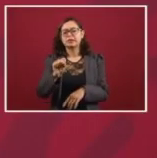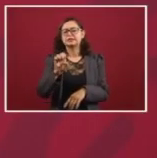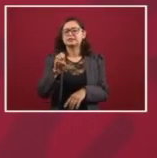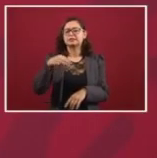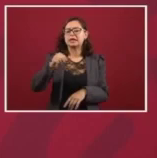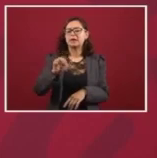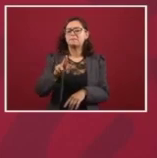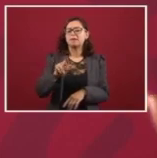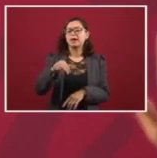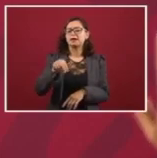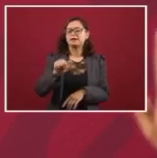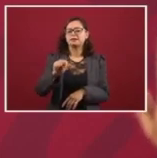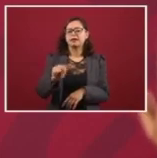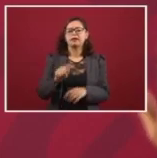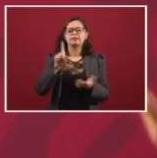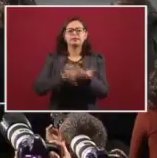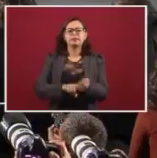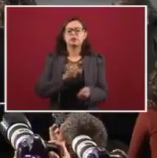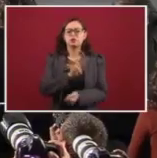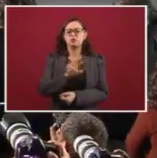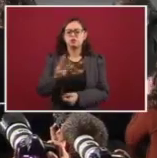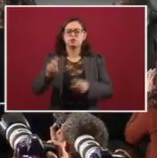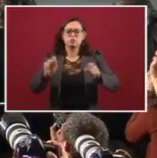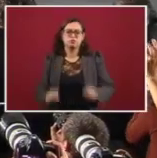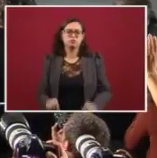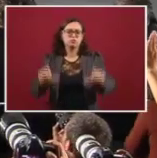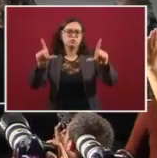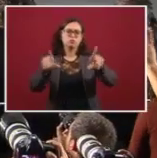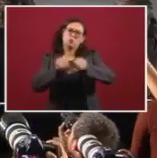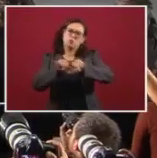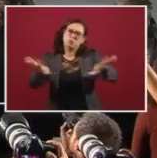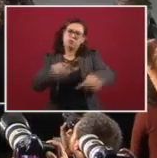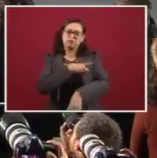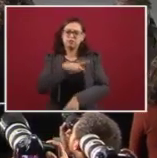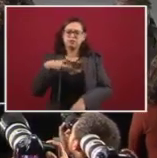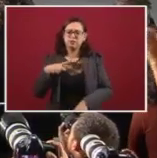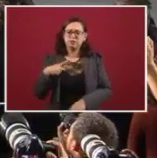Ambiente. O sea, se tiene que hacer público.